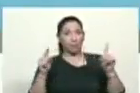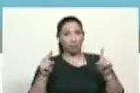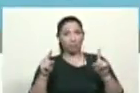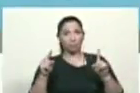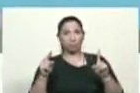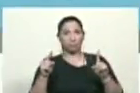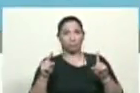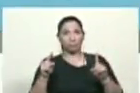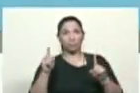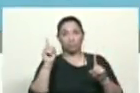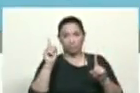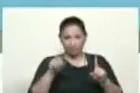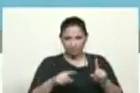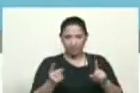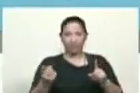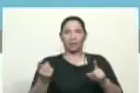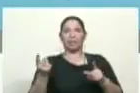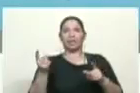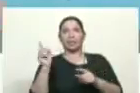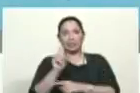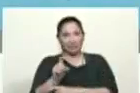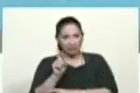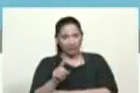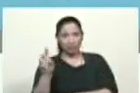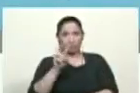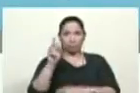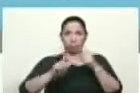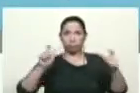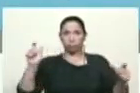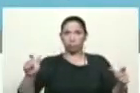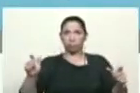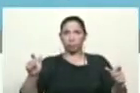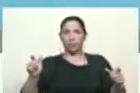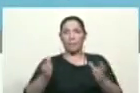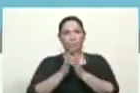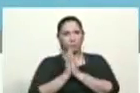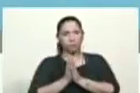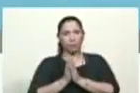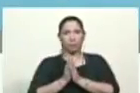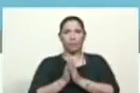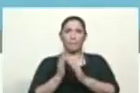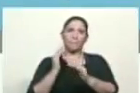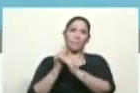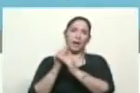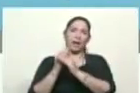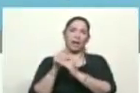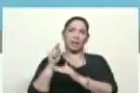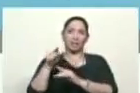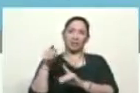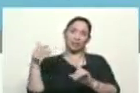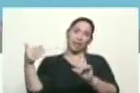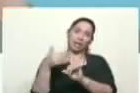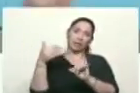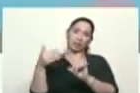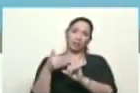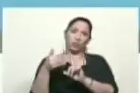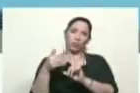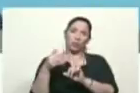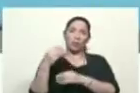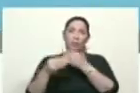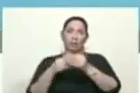y es parte también de lo que necesitamos los venezolanos, que cesen esas agresiones, lo han hecho de dos formas. Una,